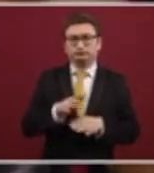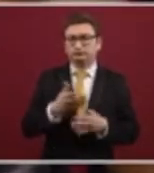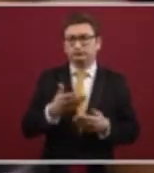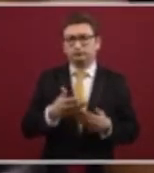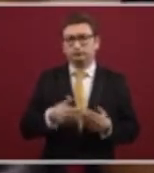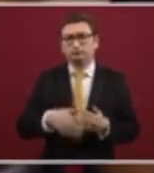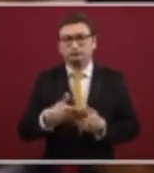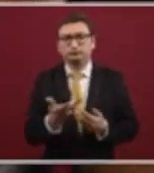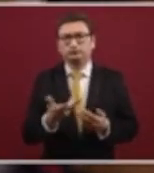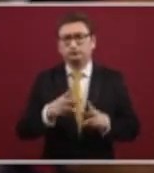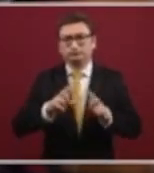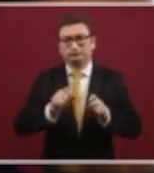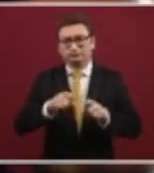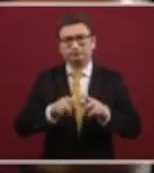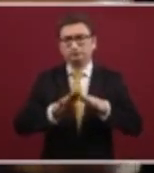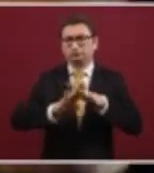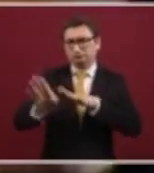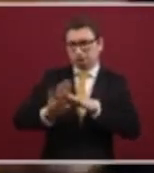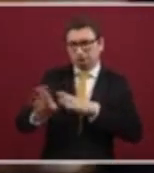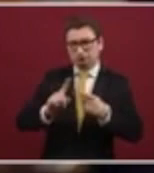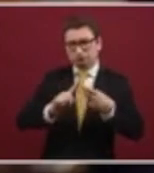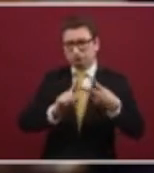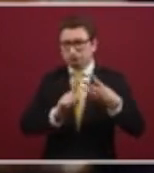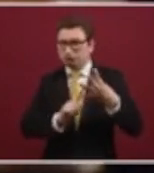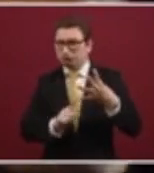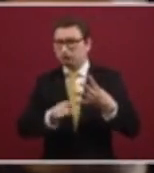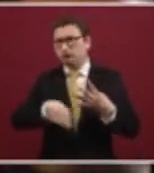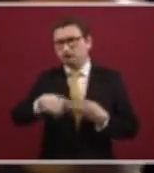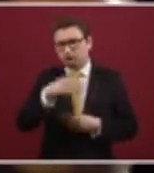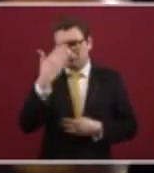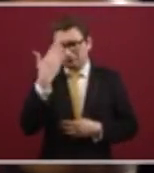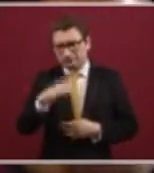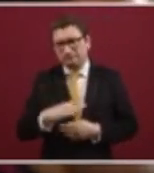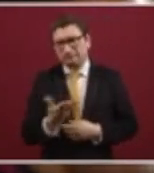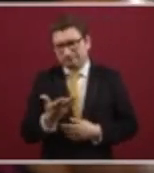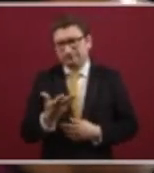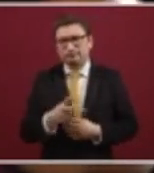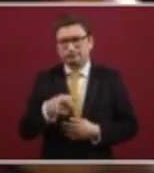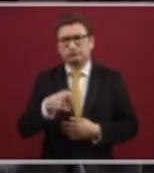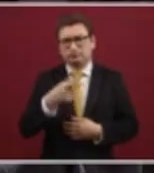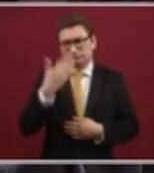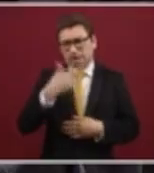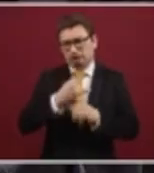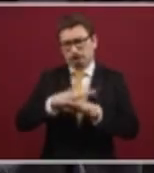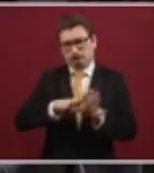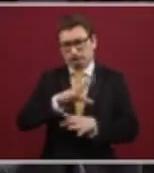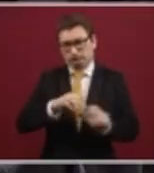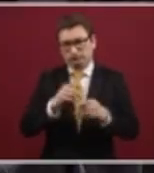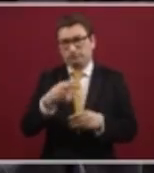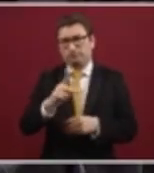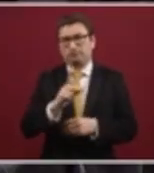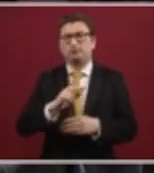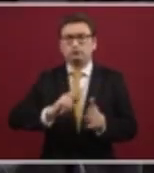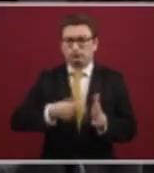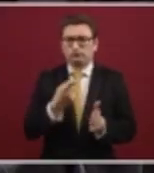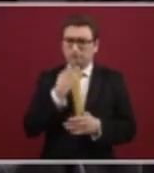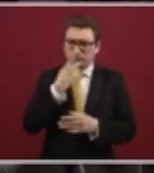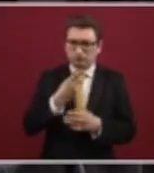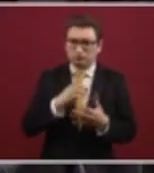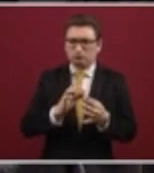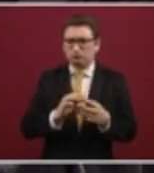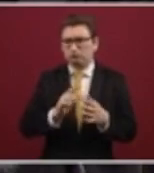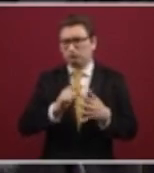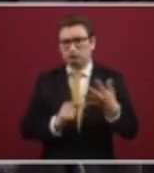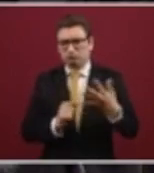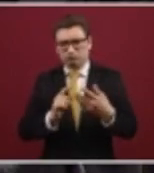sigue de los migrantes. Hay dos o tres puntos que ustedes lo saben mejor que nosotros y tienen toda la documentación, pero vale la pena reflexionar en torno a ello